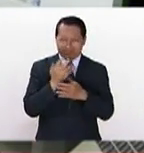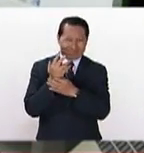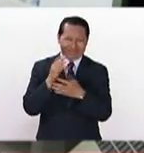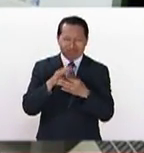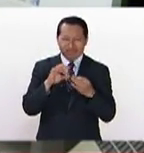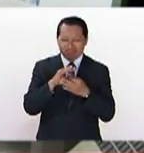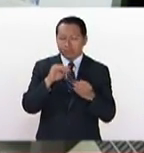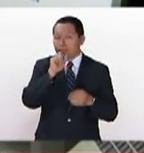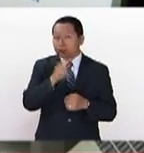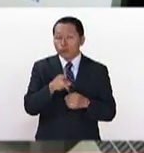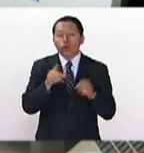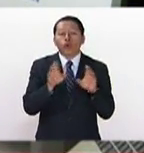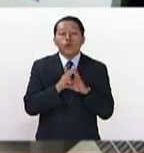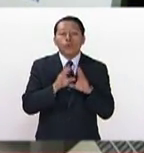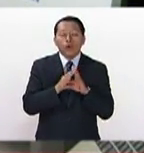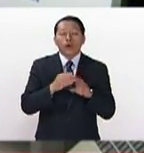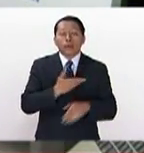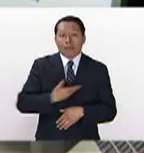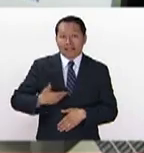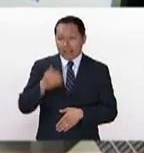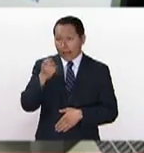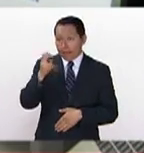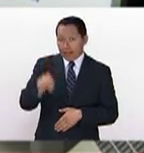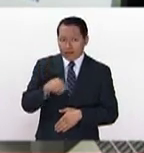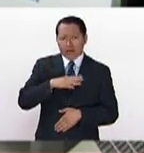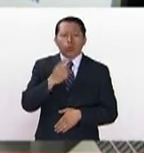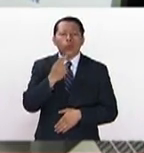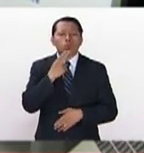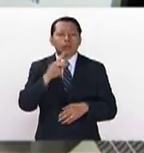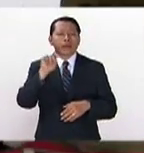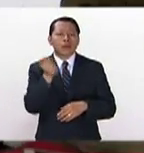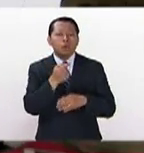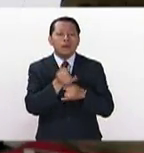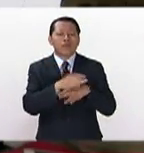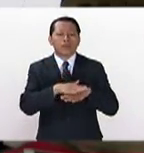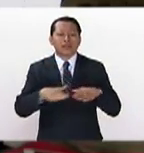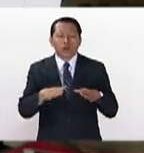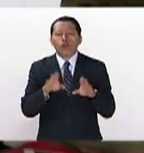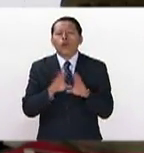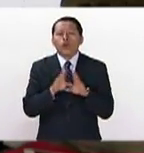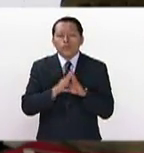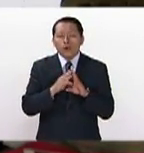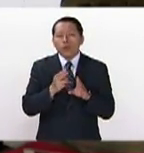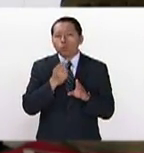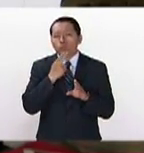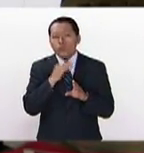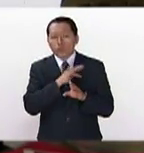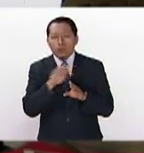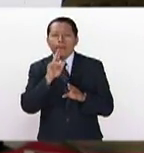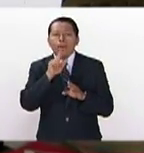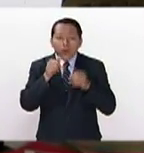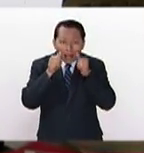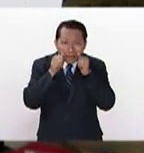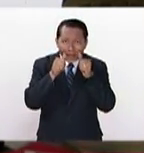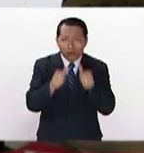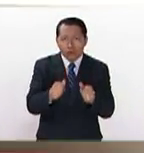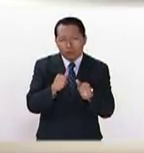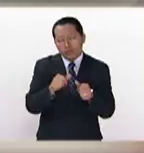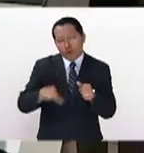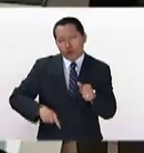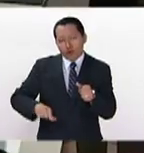durante la administración del presidente Peña se ha impulsado el uso de esta tecnología de información como una herramienta para mejorar la atención